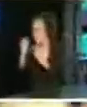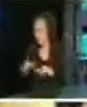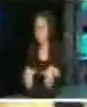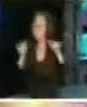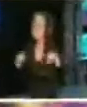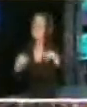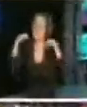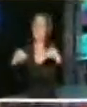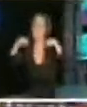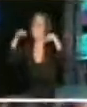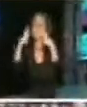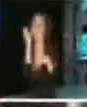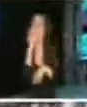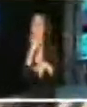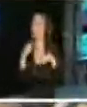y el mismo